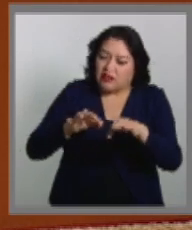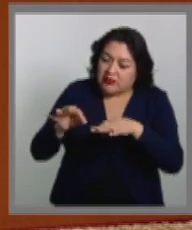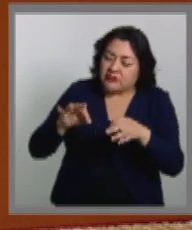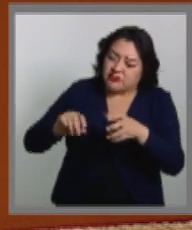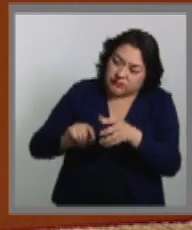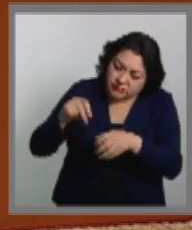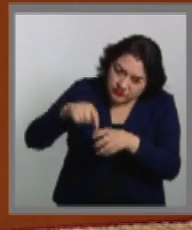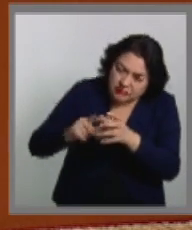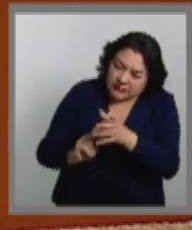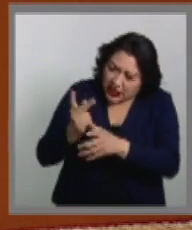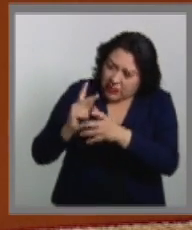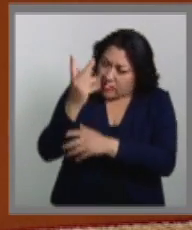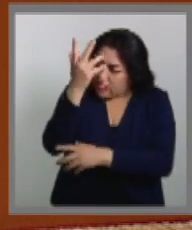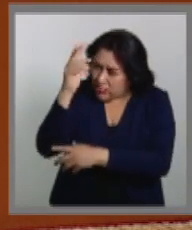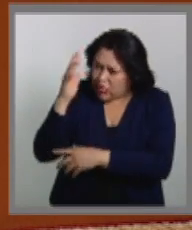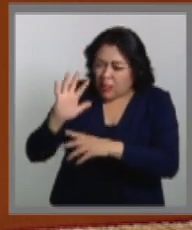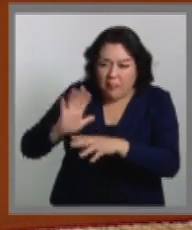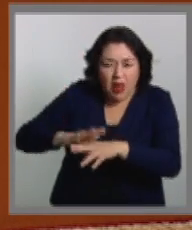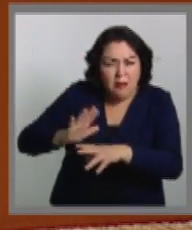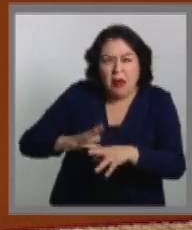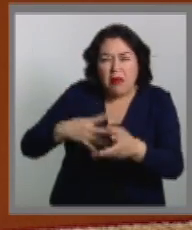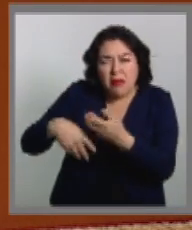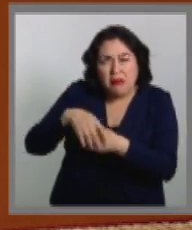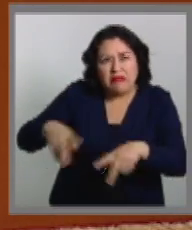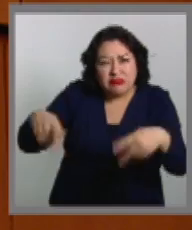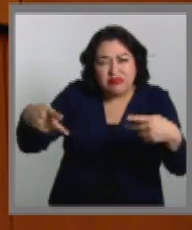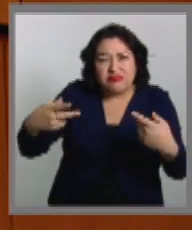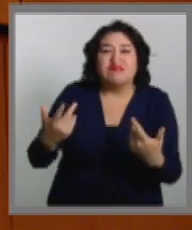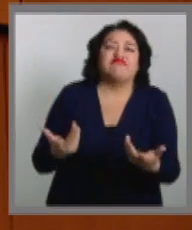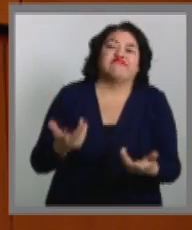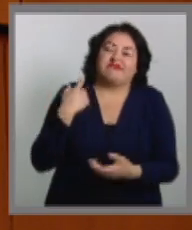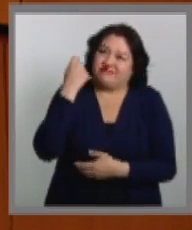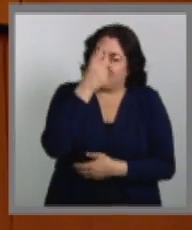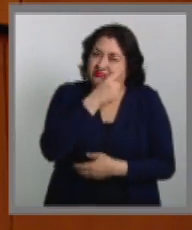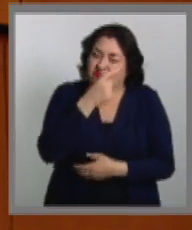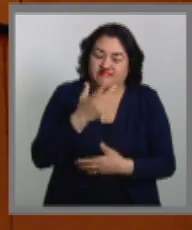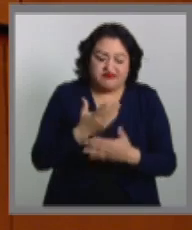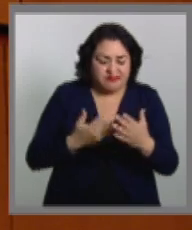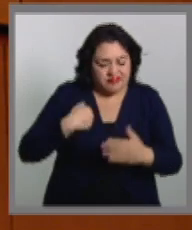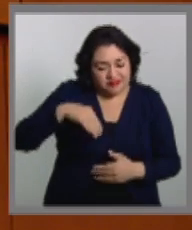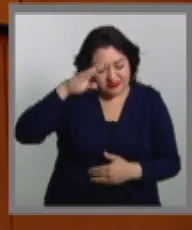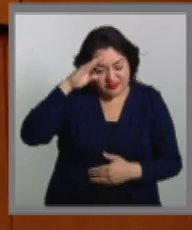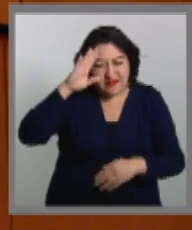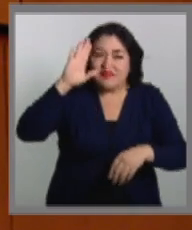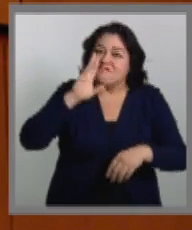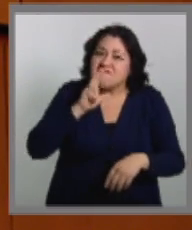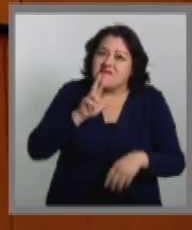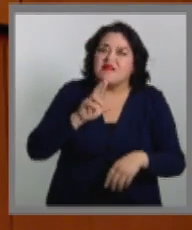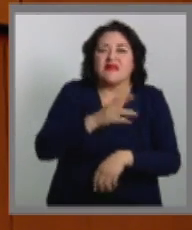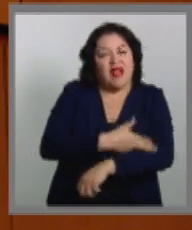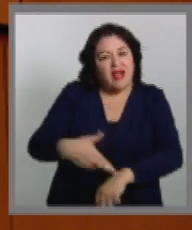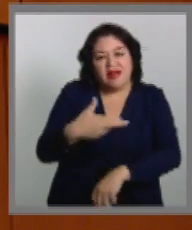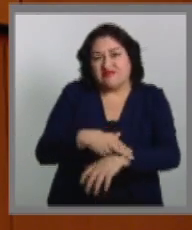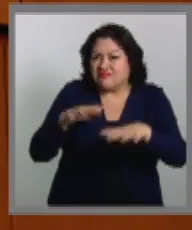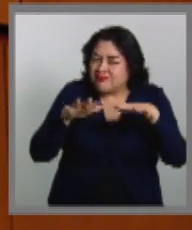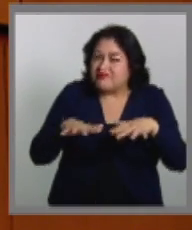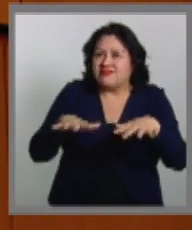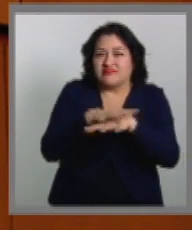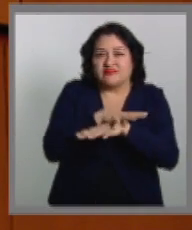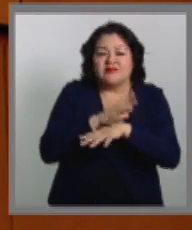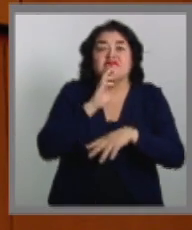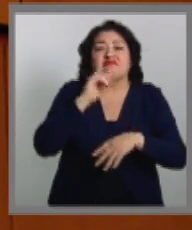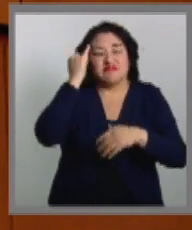este panorama, se ha hecho necesario replantear un nuevo modelo de extensionismo en México como uno de los